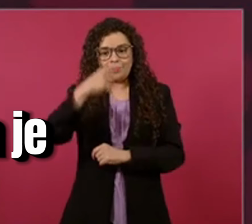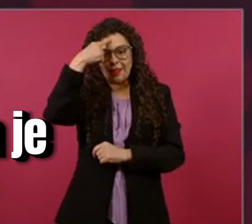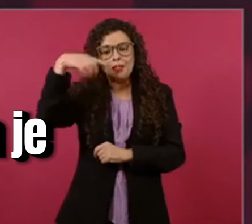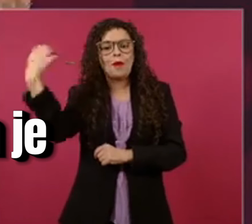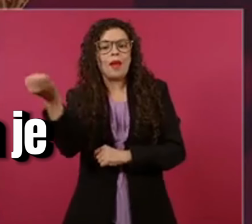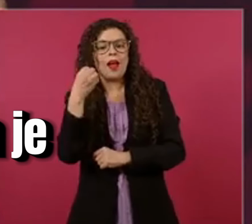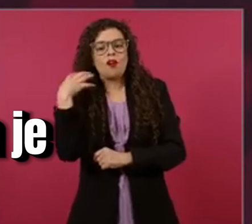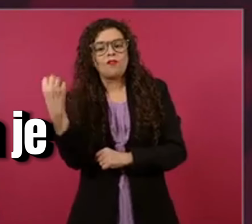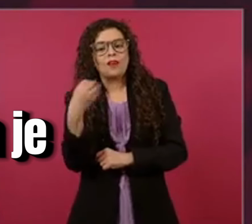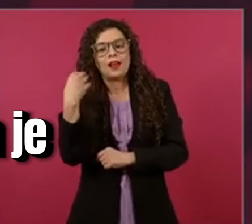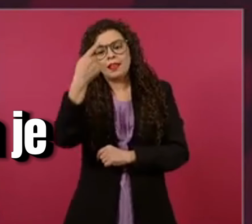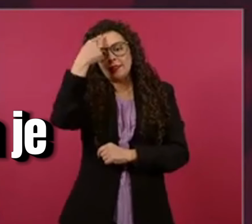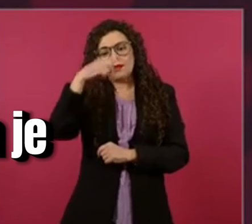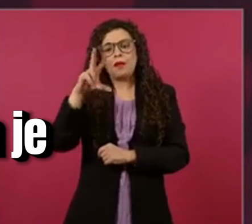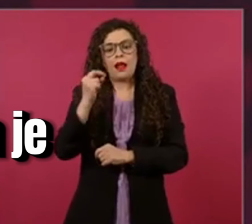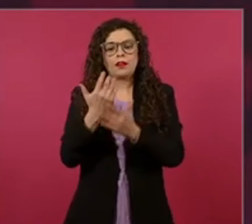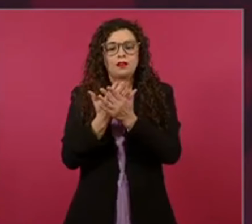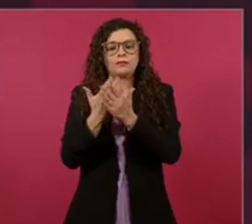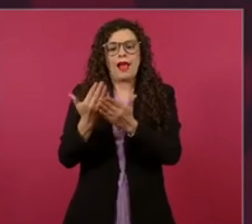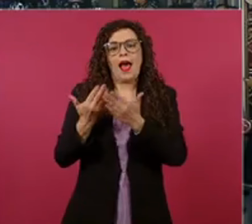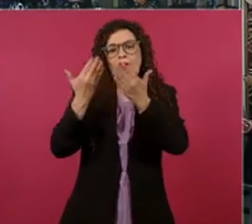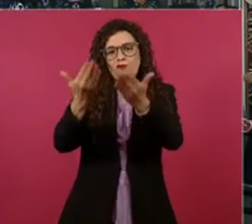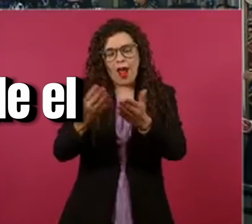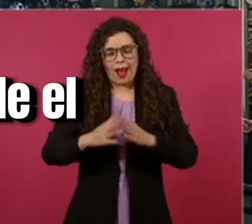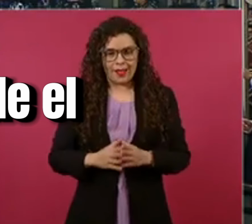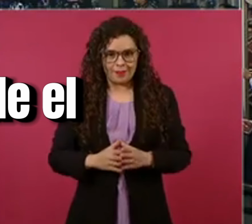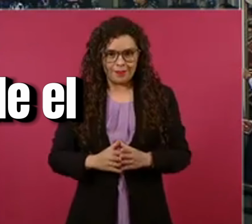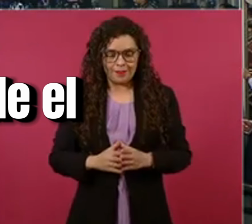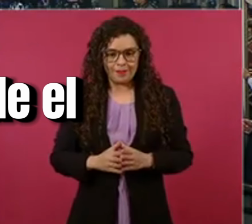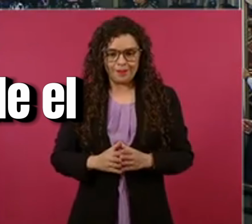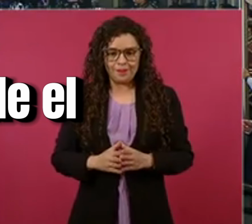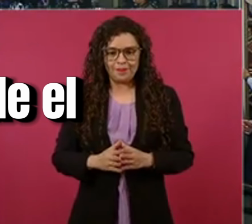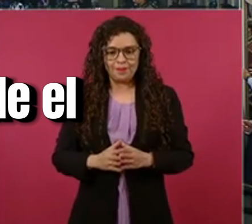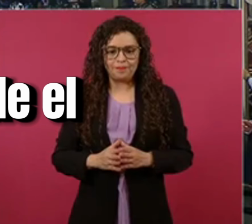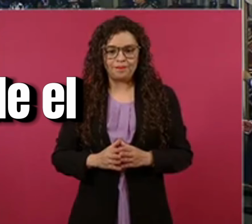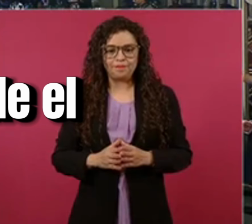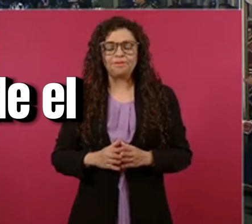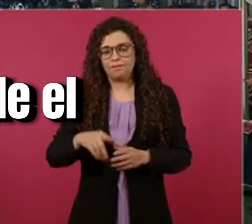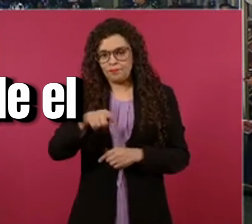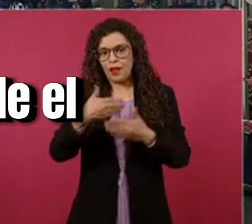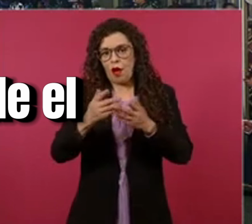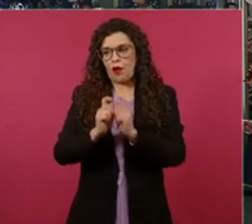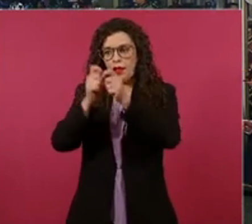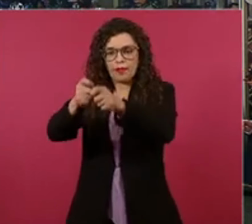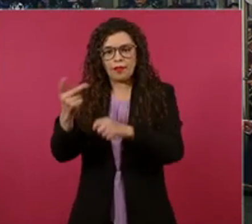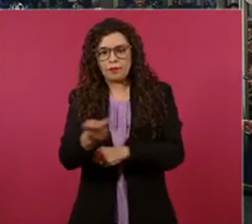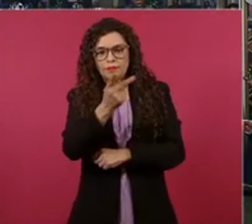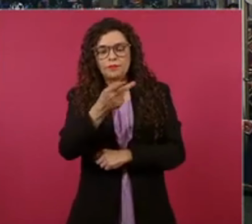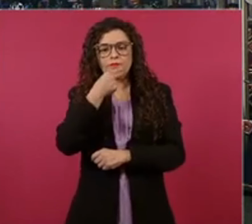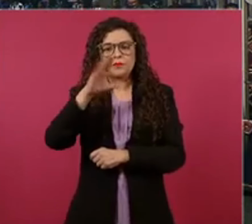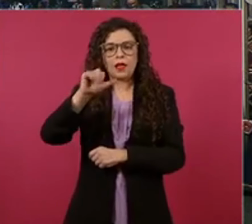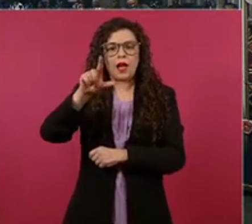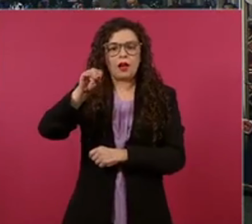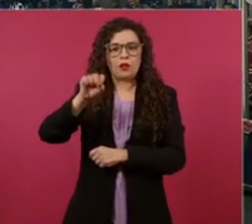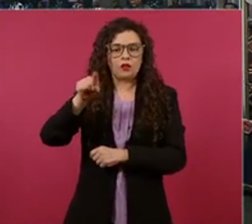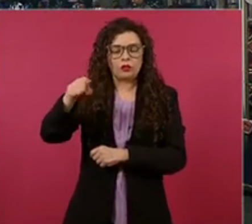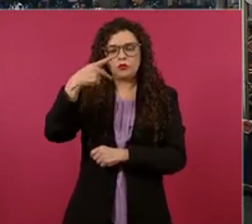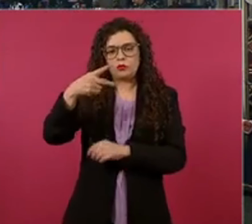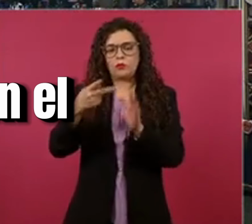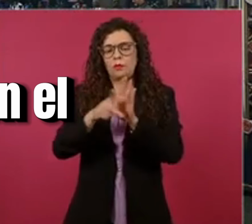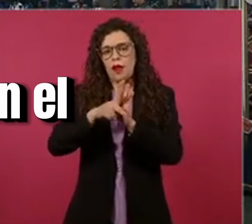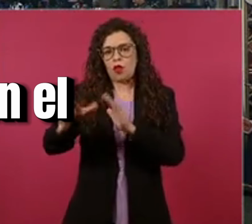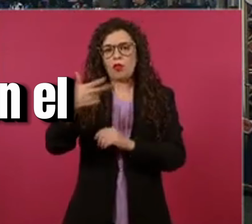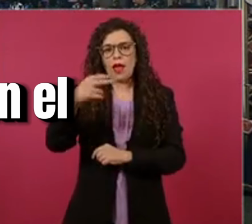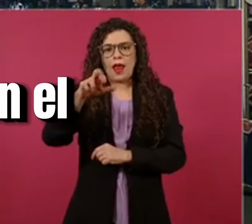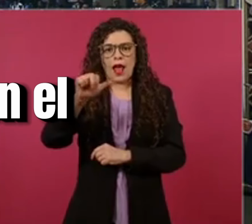para que no tengan que estar afuera. Siguiente pregunta de Carlos Navarro, de El Heraldo. Buenas tardes,